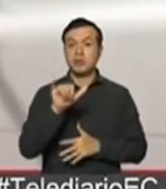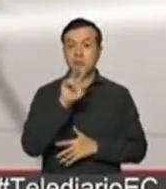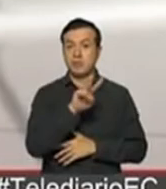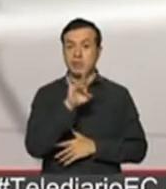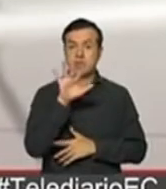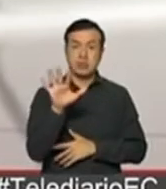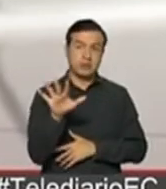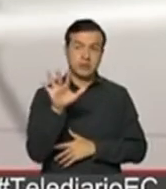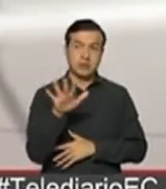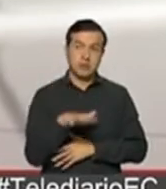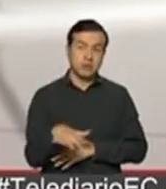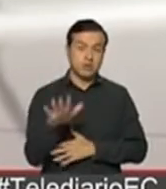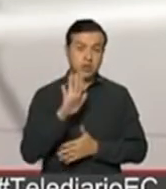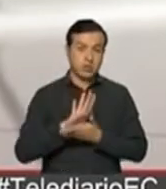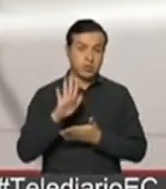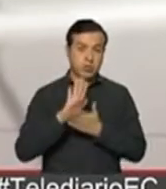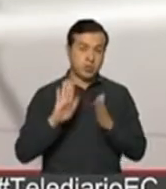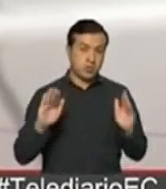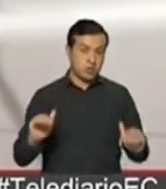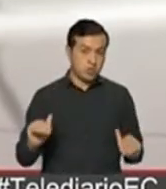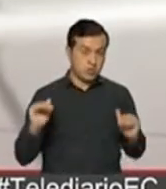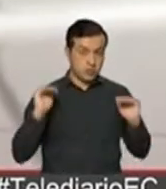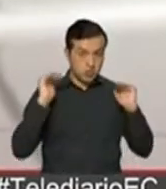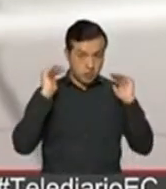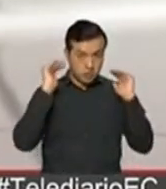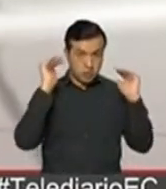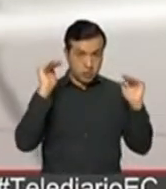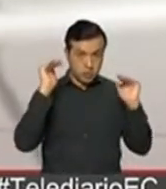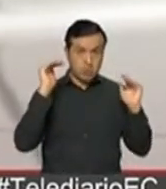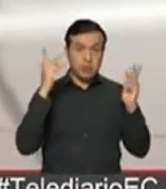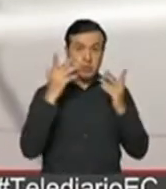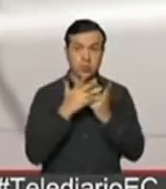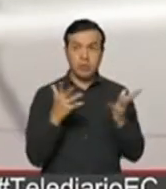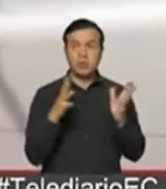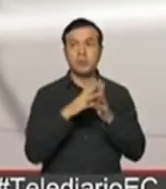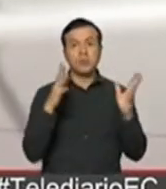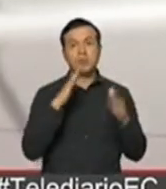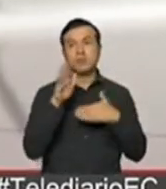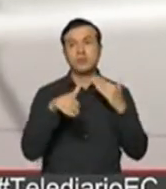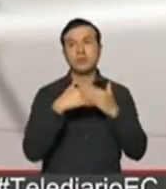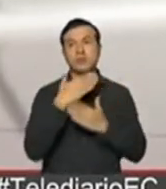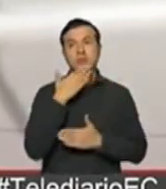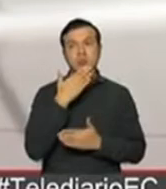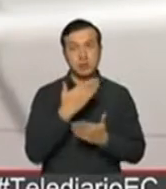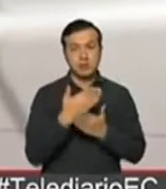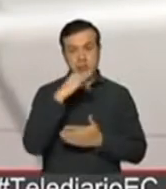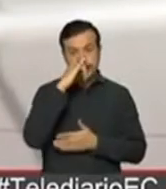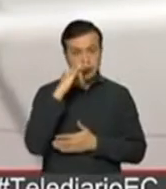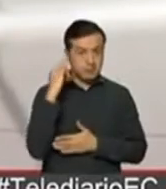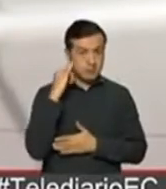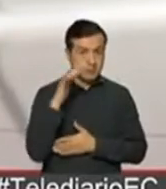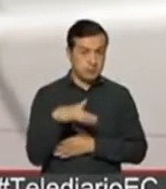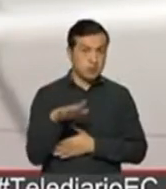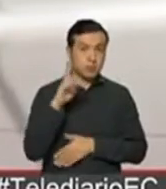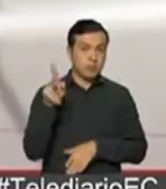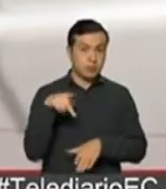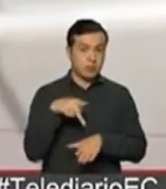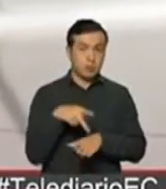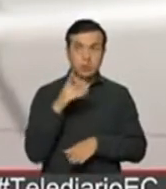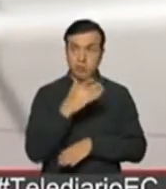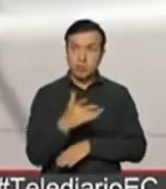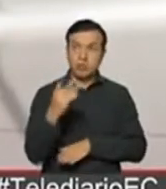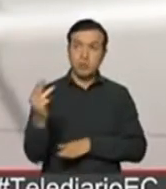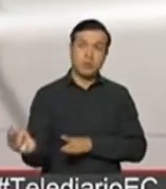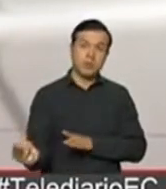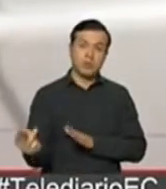en nuestra escuela superior militar eloy alfaro donde vamos a agradecer a todos ellos niños que ya son hombres ahora y profesionales que nos